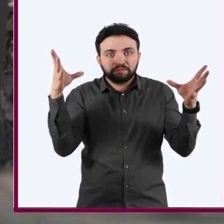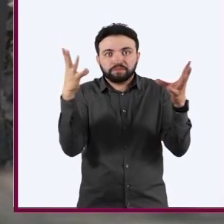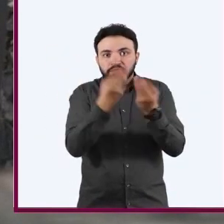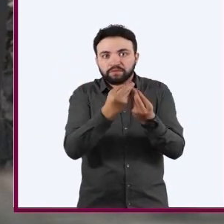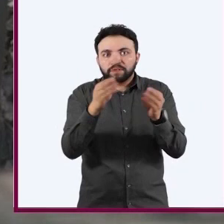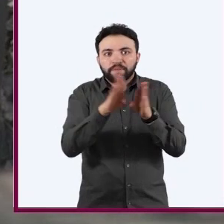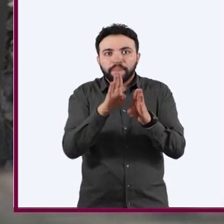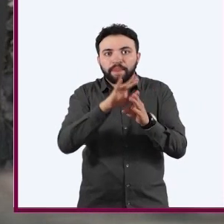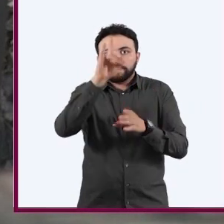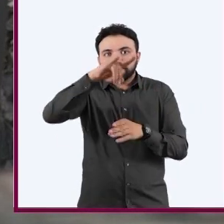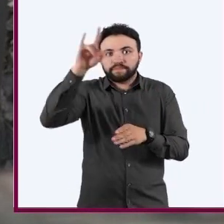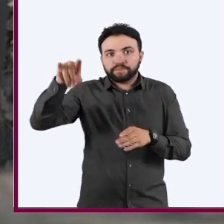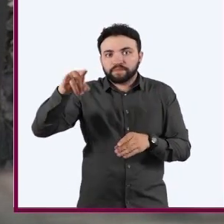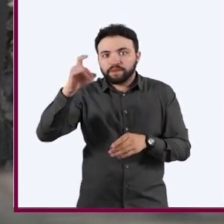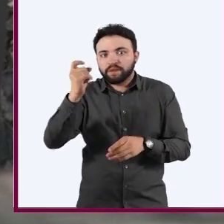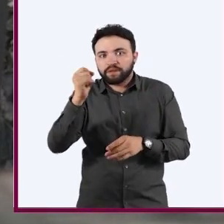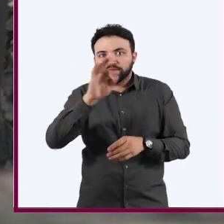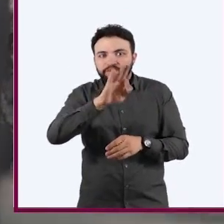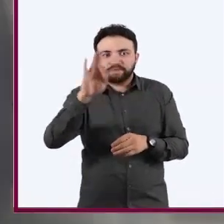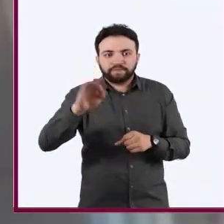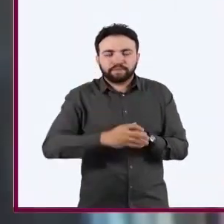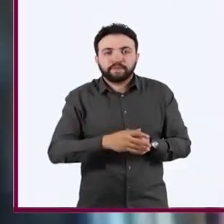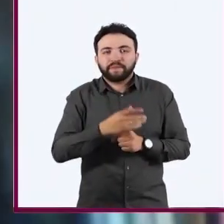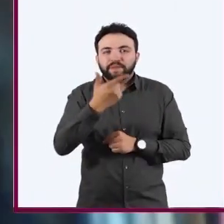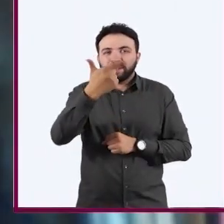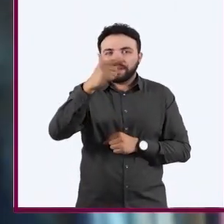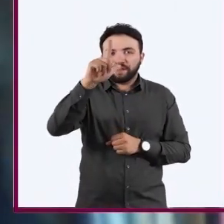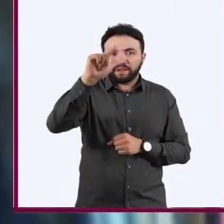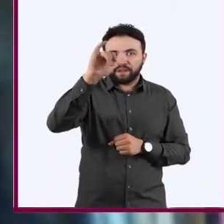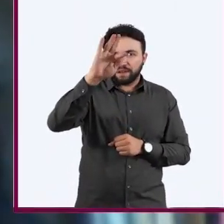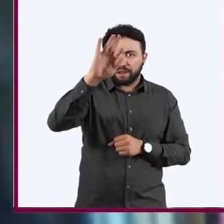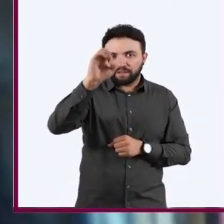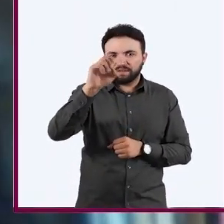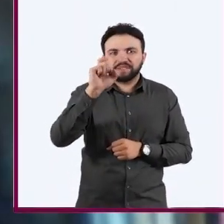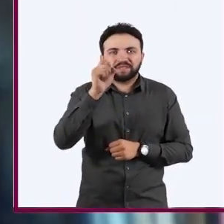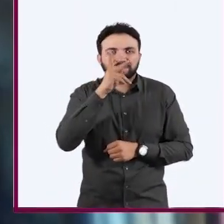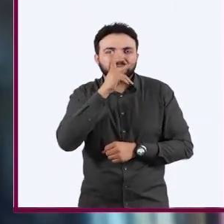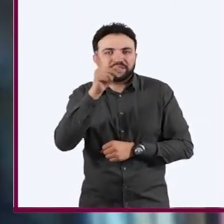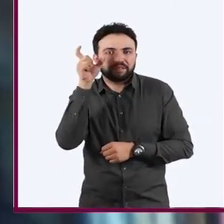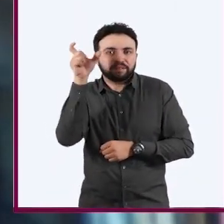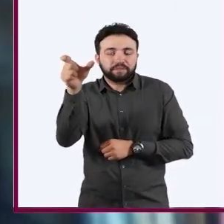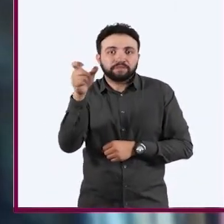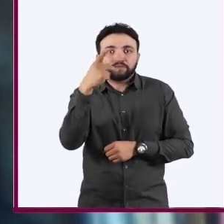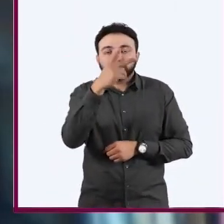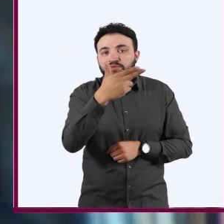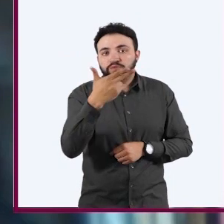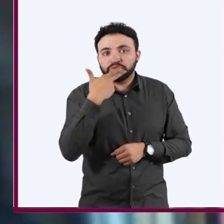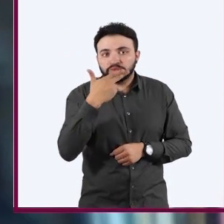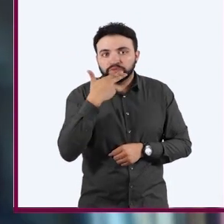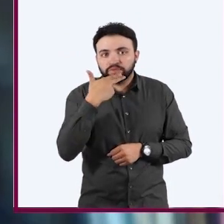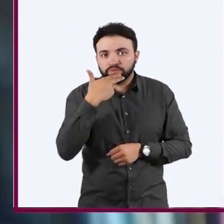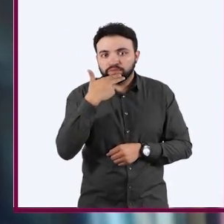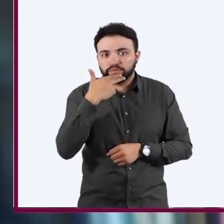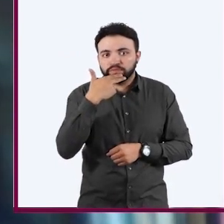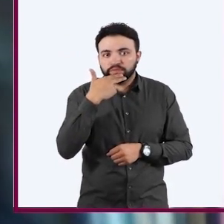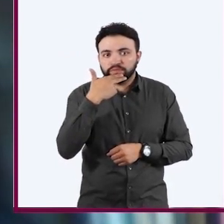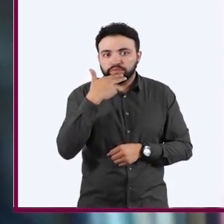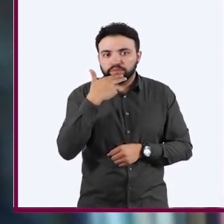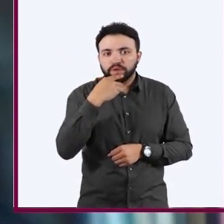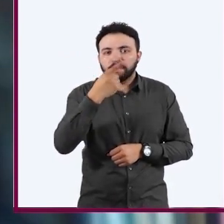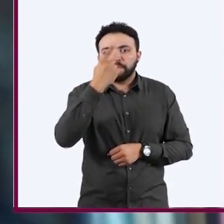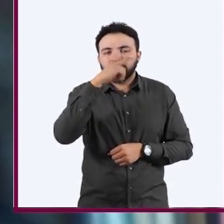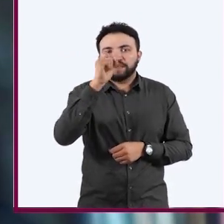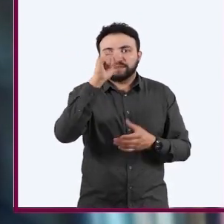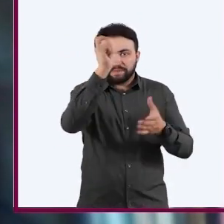permitieron reconstruir el calendario de Xochicalco? Bien, un glifo es un signo usado en Mesoamérica